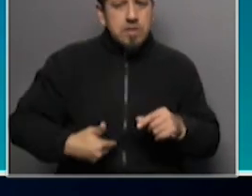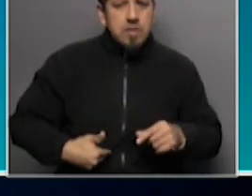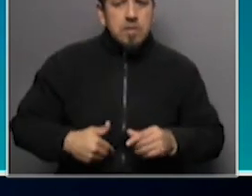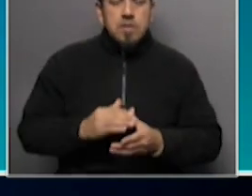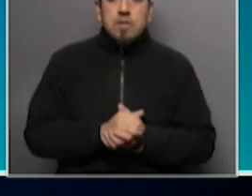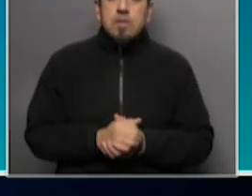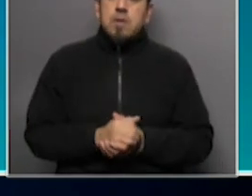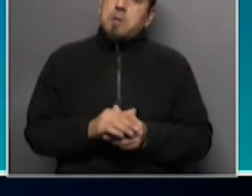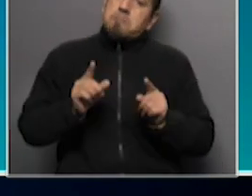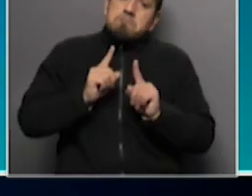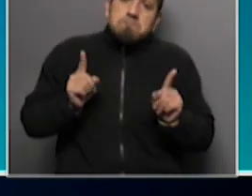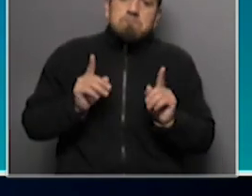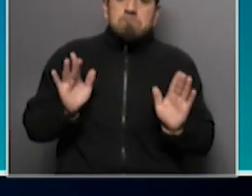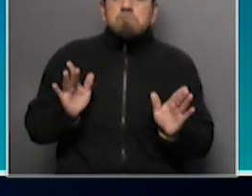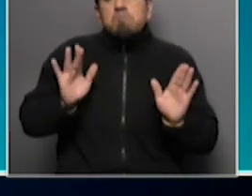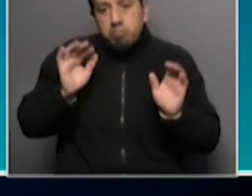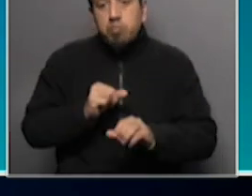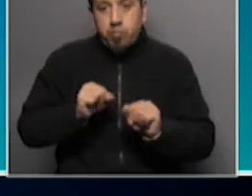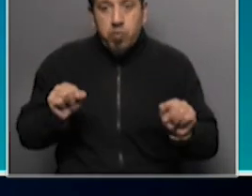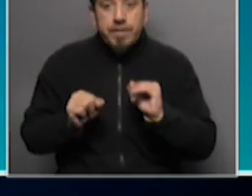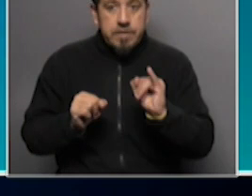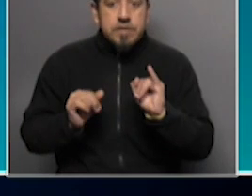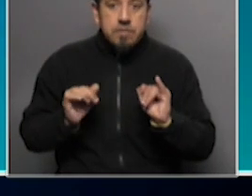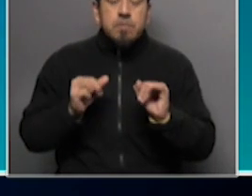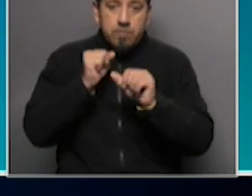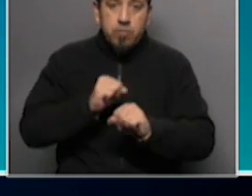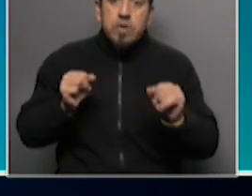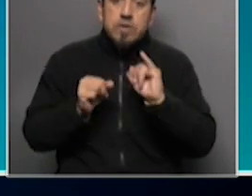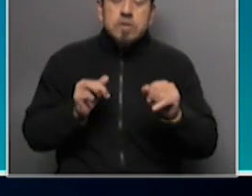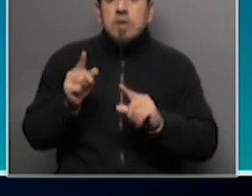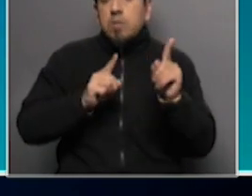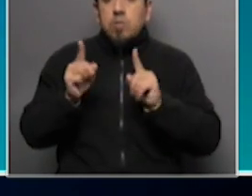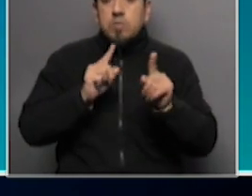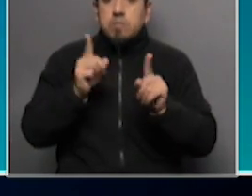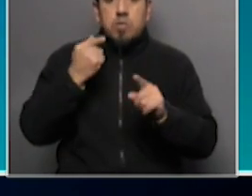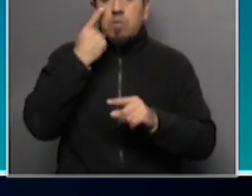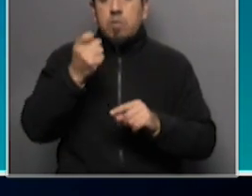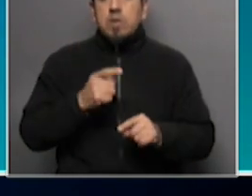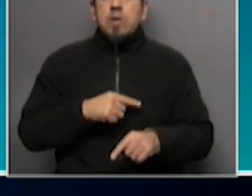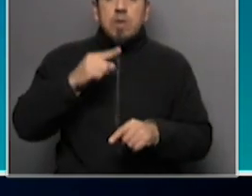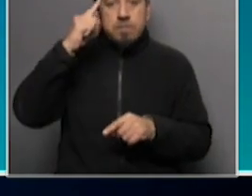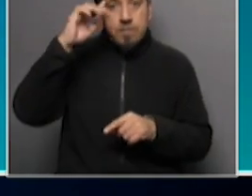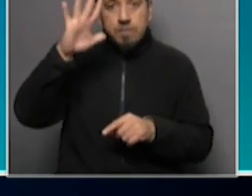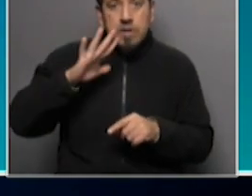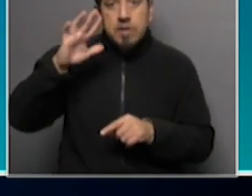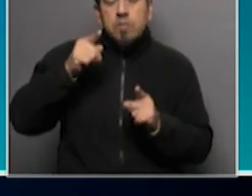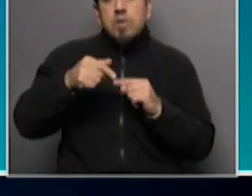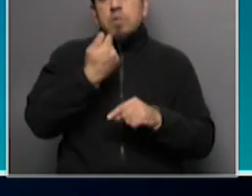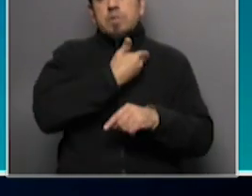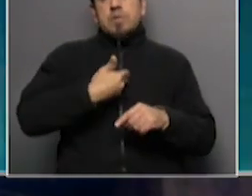No es razonable, pero puede ocurrir. Hay detalles que los perdemos de vista a veces. Suponemos que los